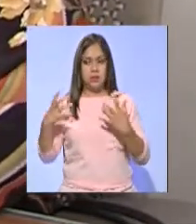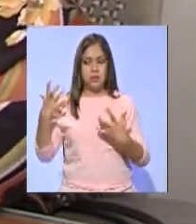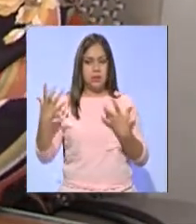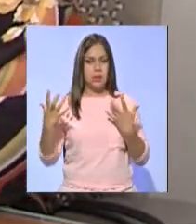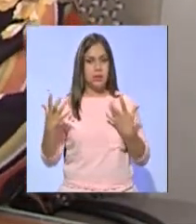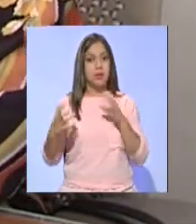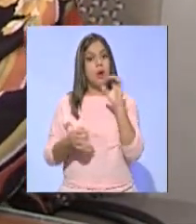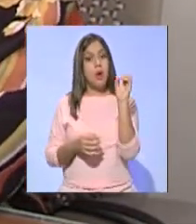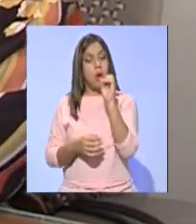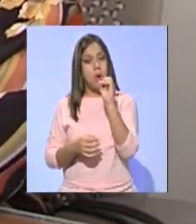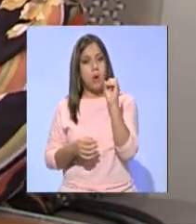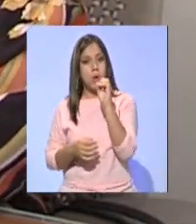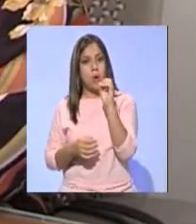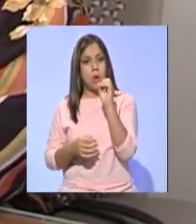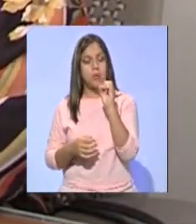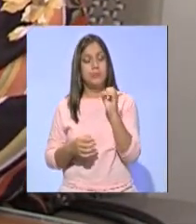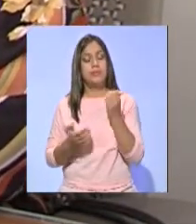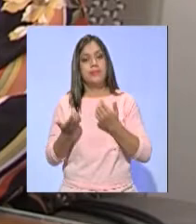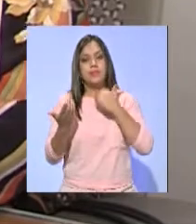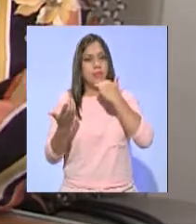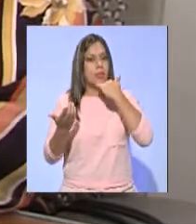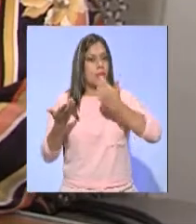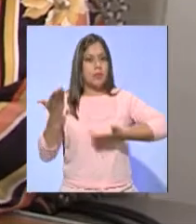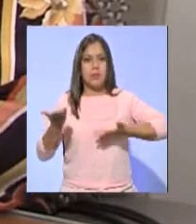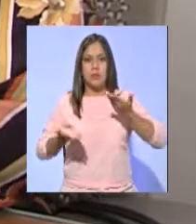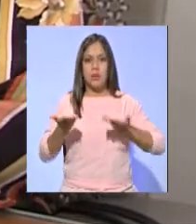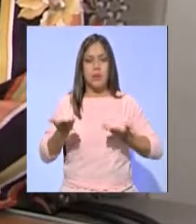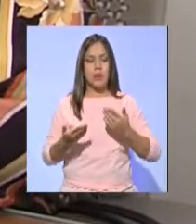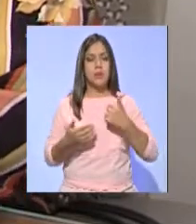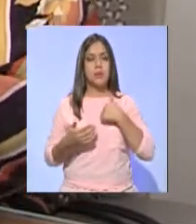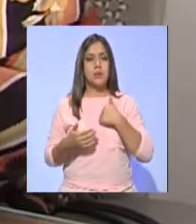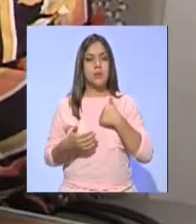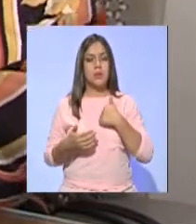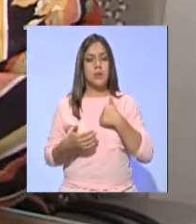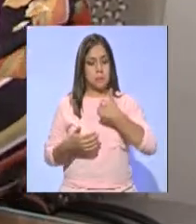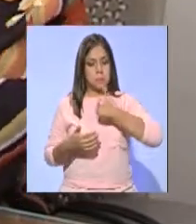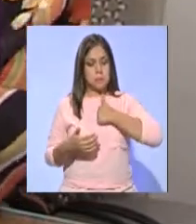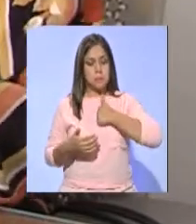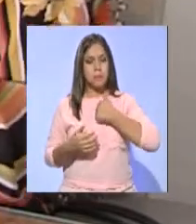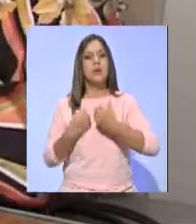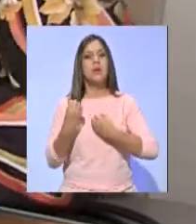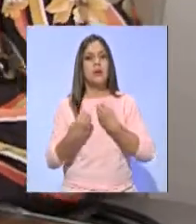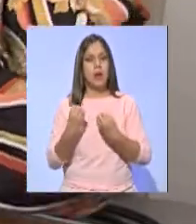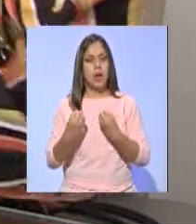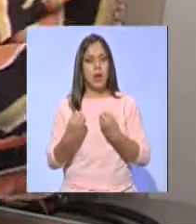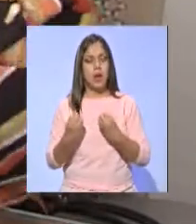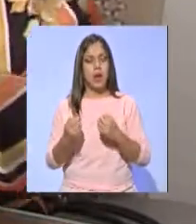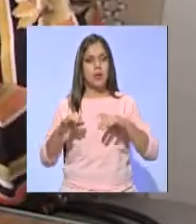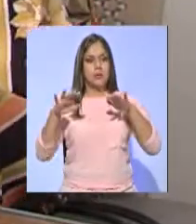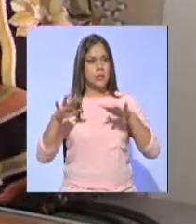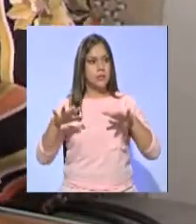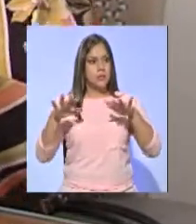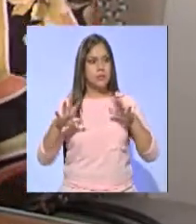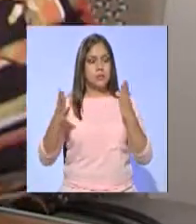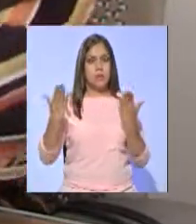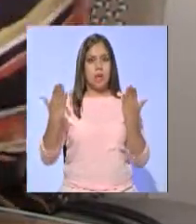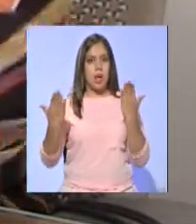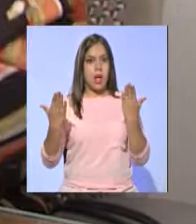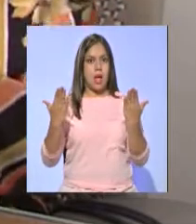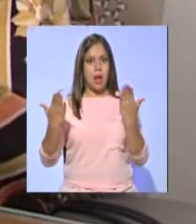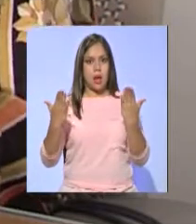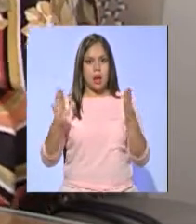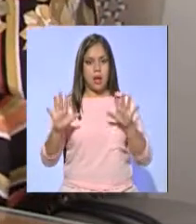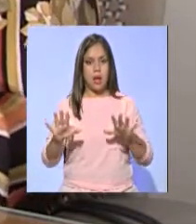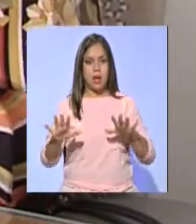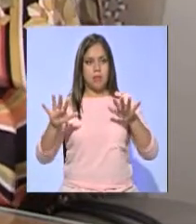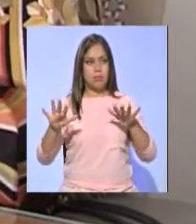si yo tengo que realmente mantener todo un equilibrio con